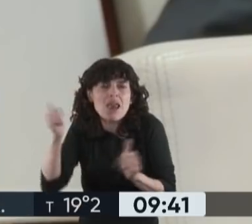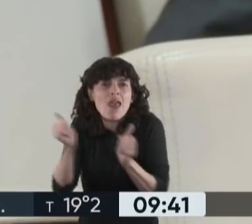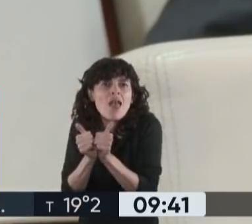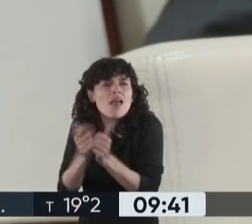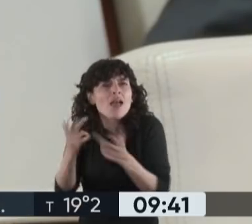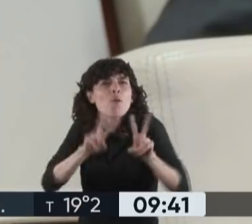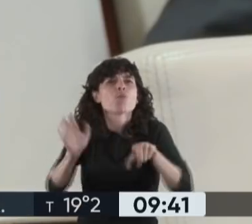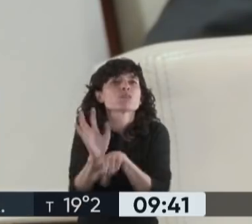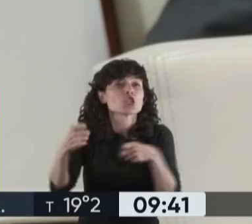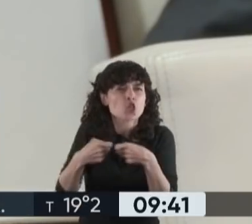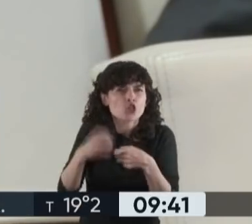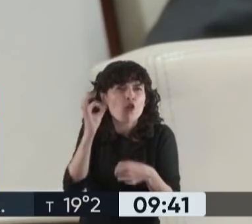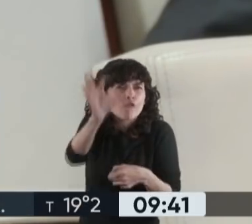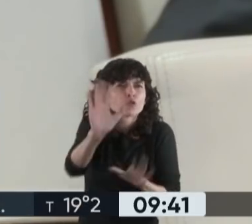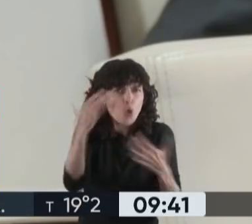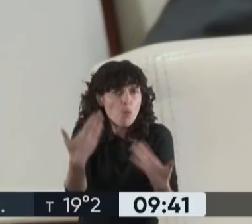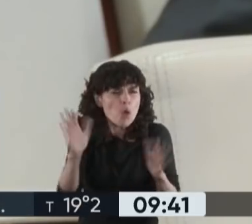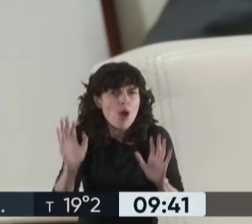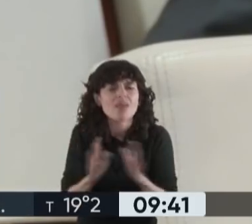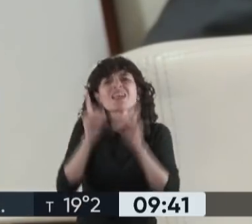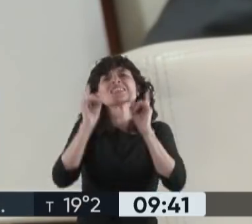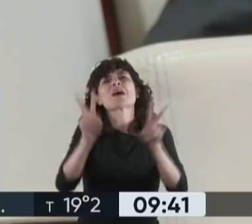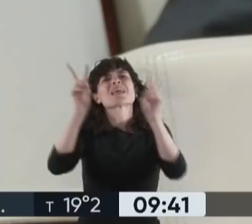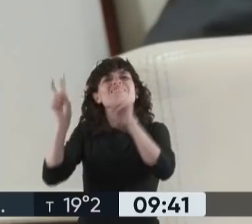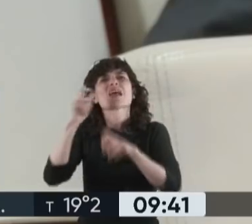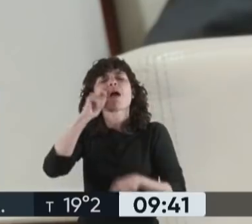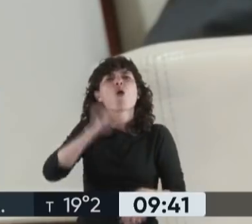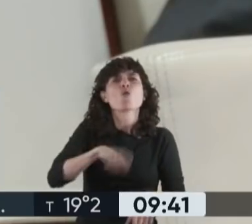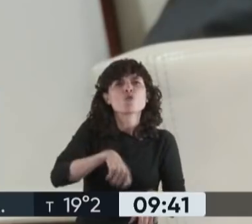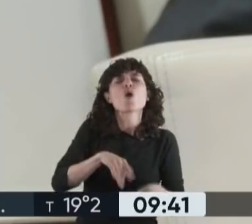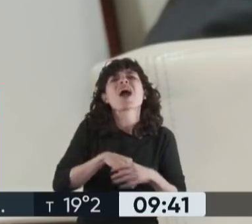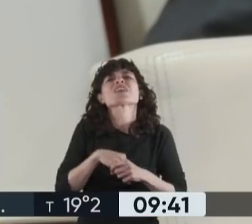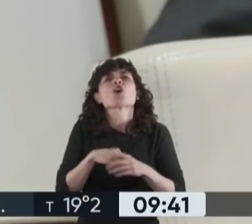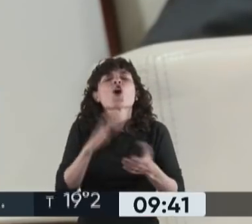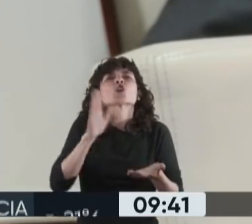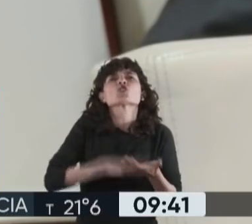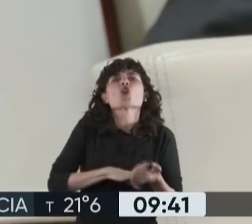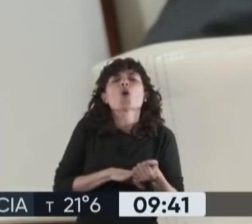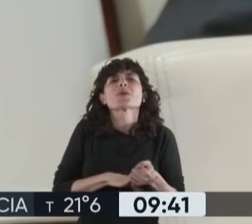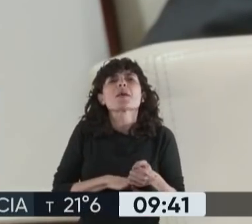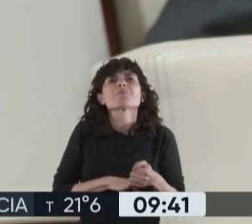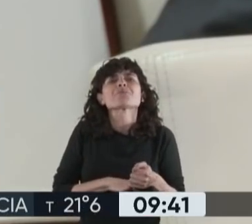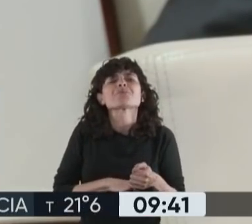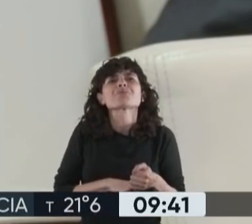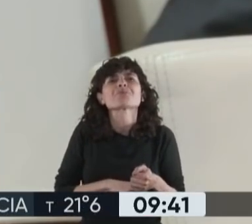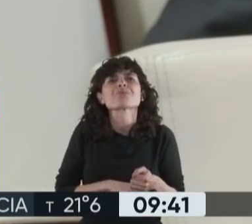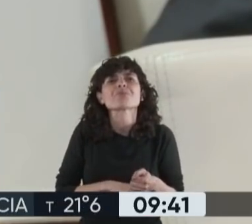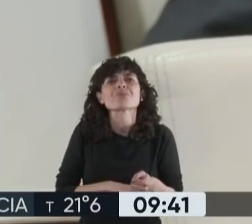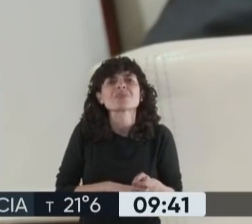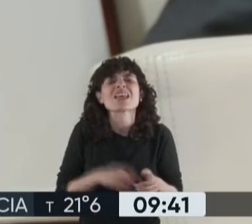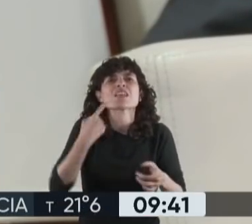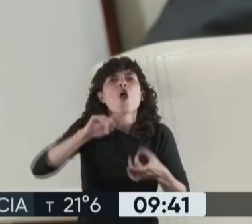Y por otro lado, también hablando de lo que tiene que ver con Ucrania, sí, además del visado temporario, ya se está analizando la entrega de